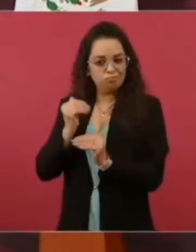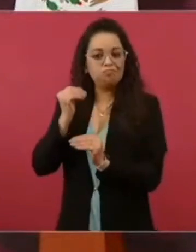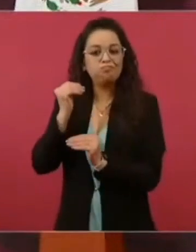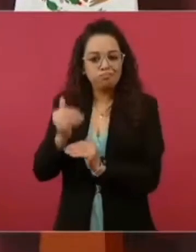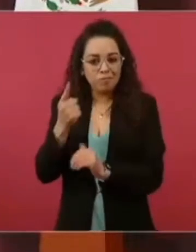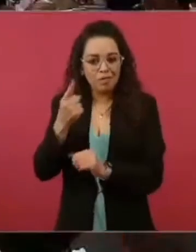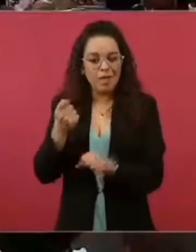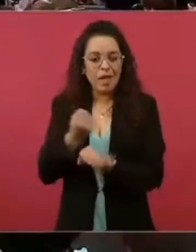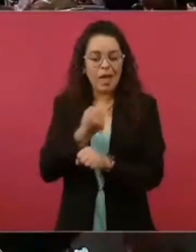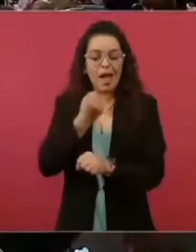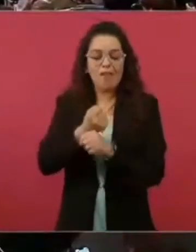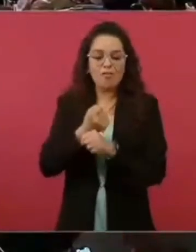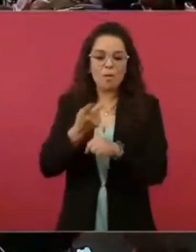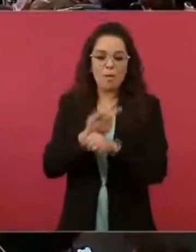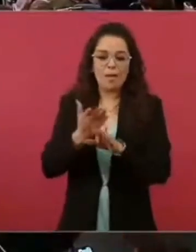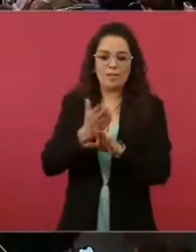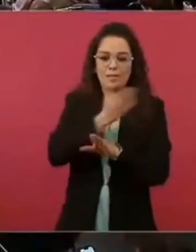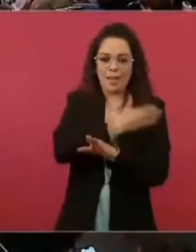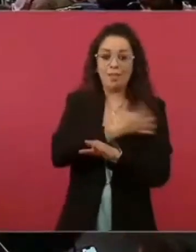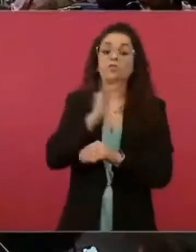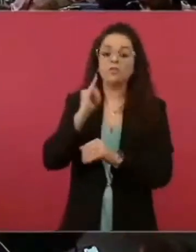A ver si